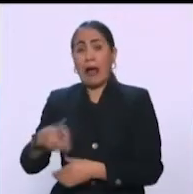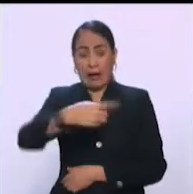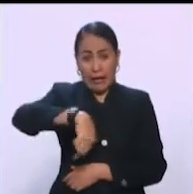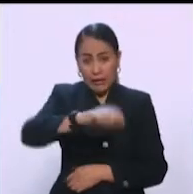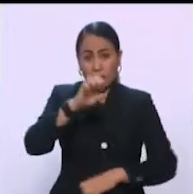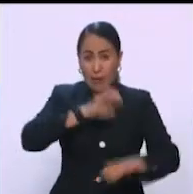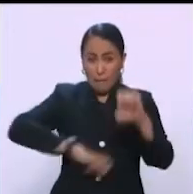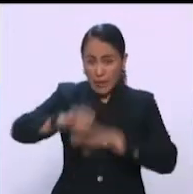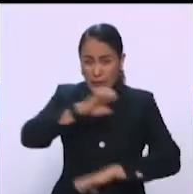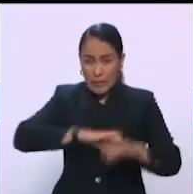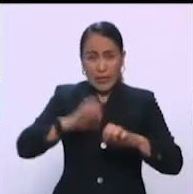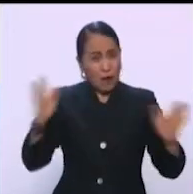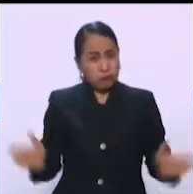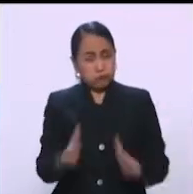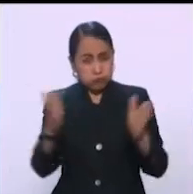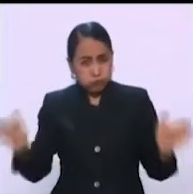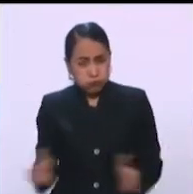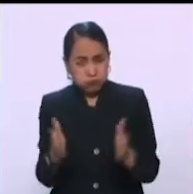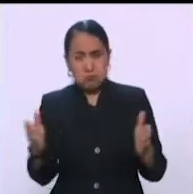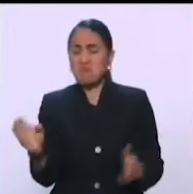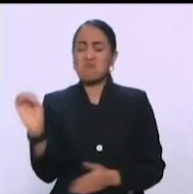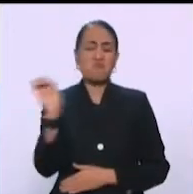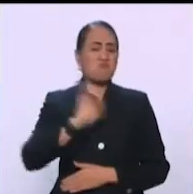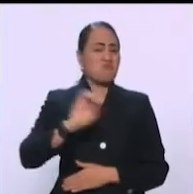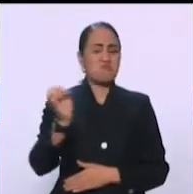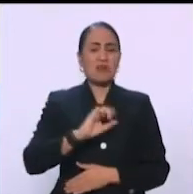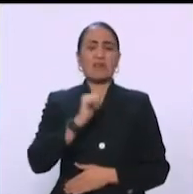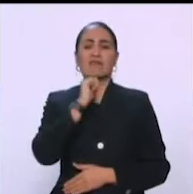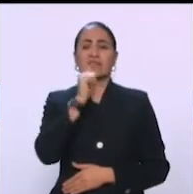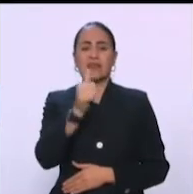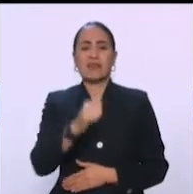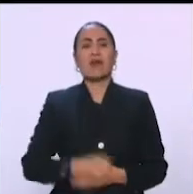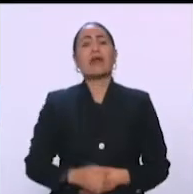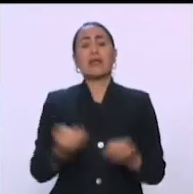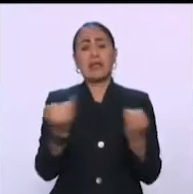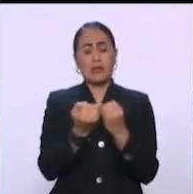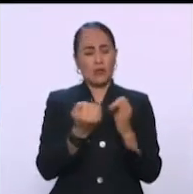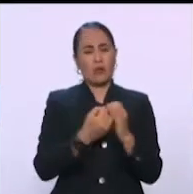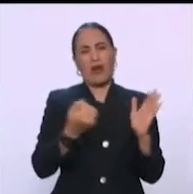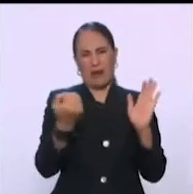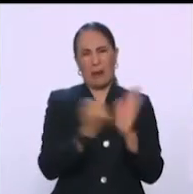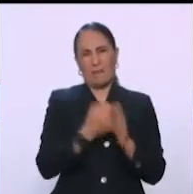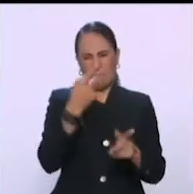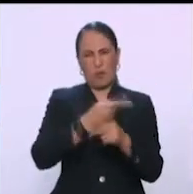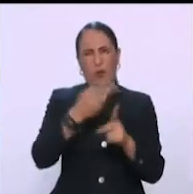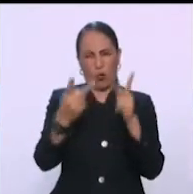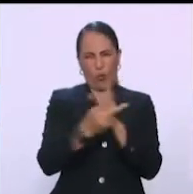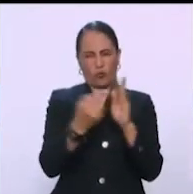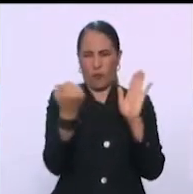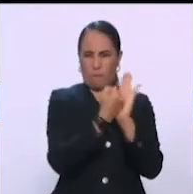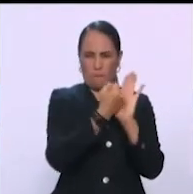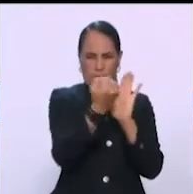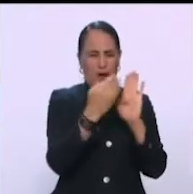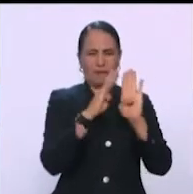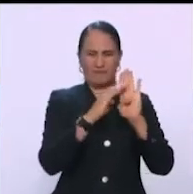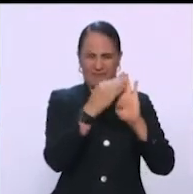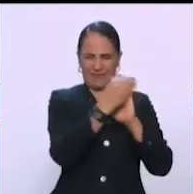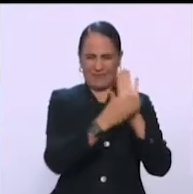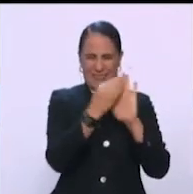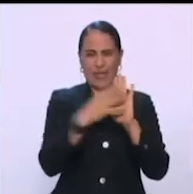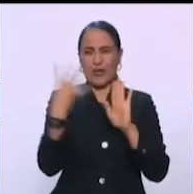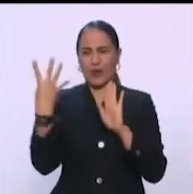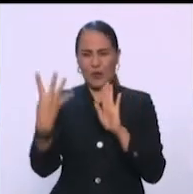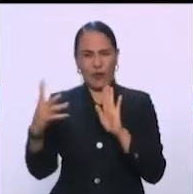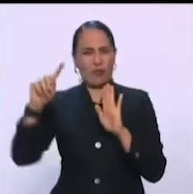y antipopulares en algo tan sencillo como el etiquetado frontal que hace muy poco la 4T